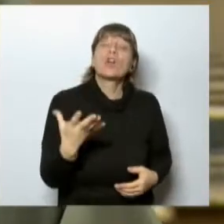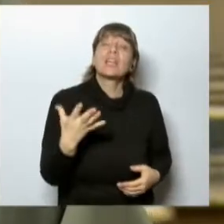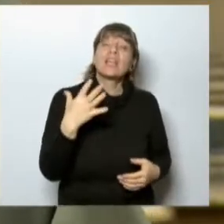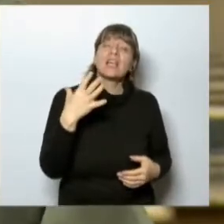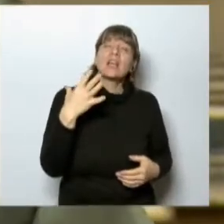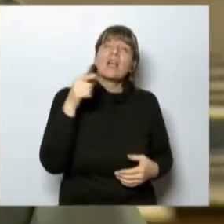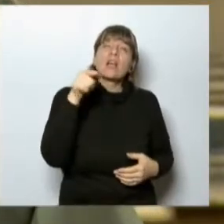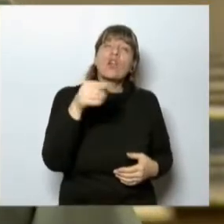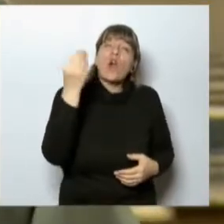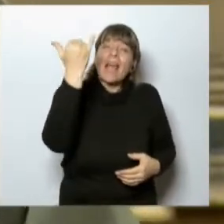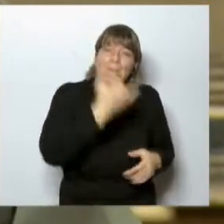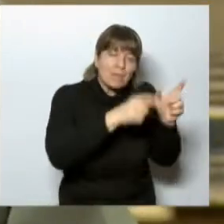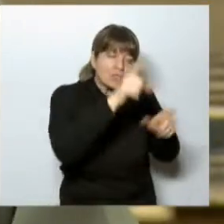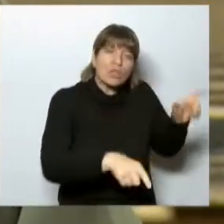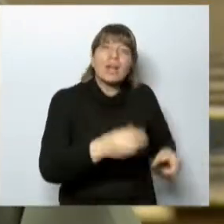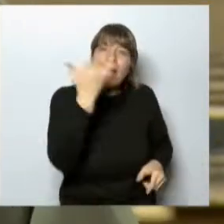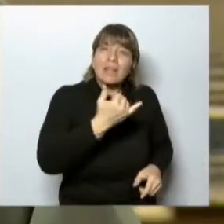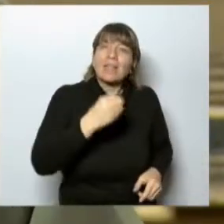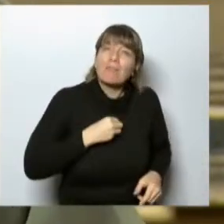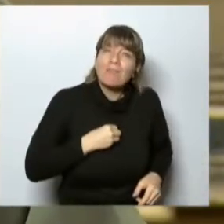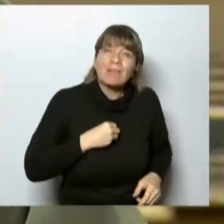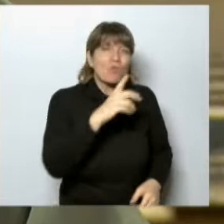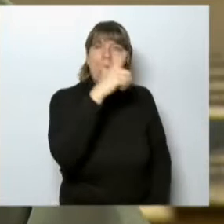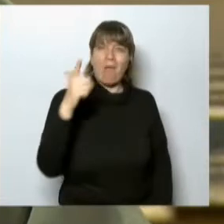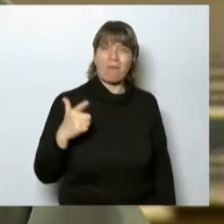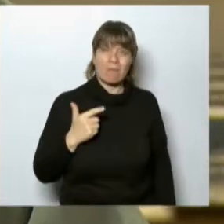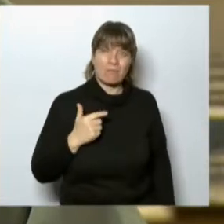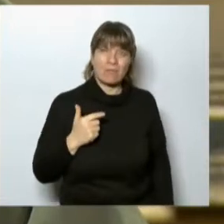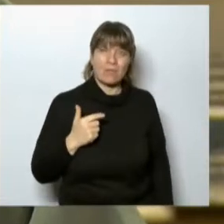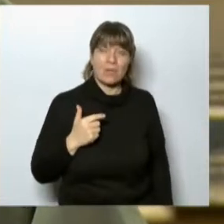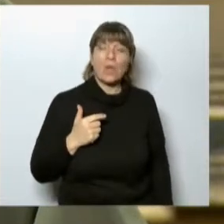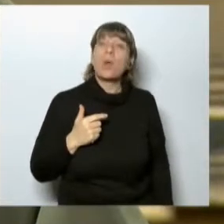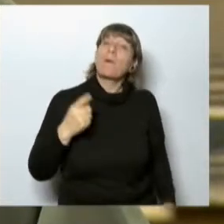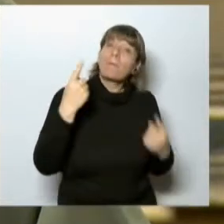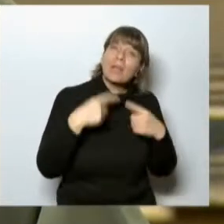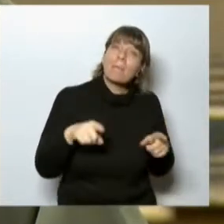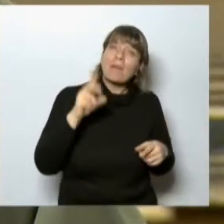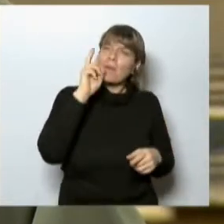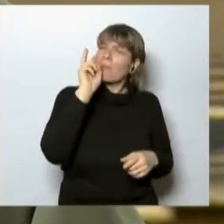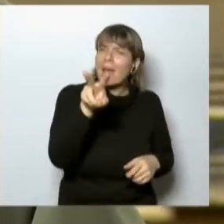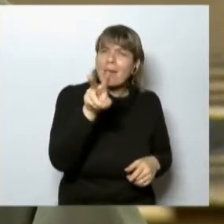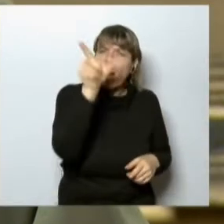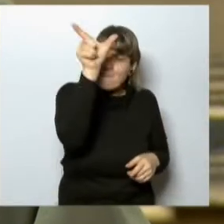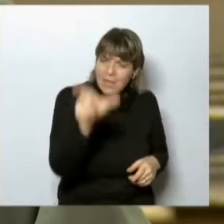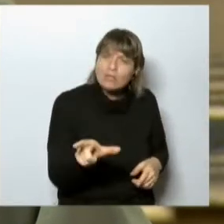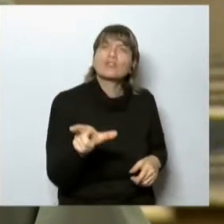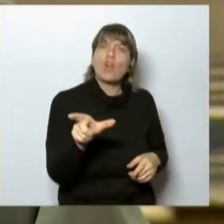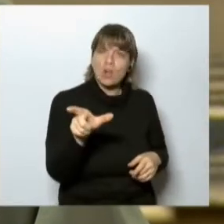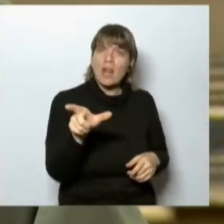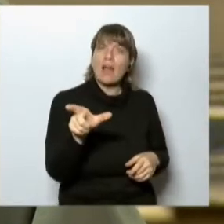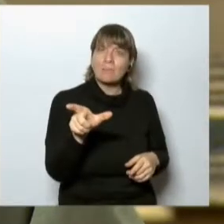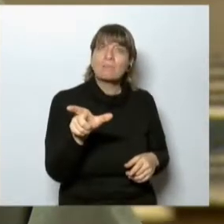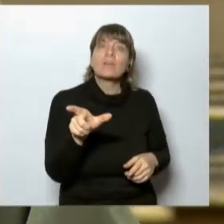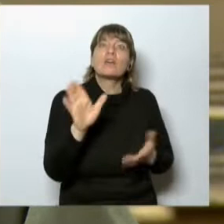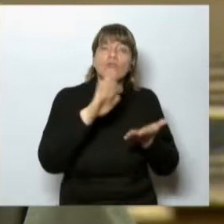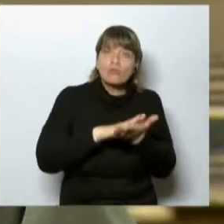que dicen tener fe, sobre todo, no la tienen. Porque en vez de hacer una lectura sobrenatural de la